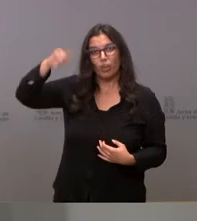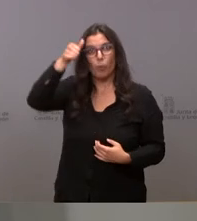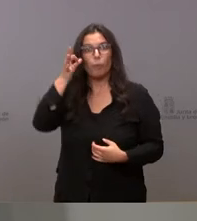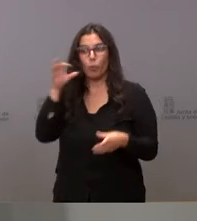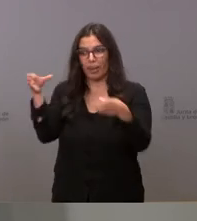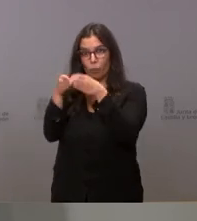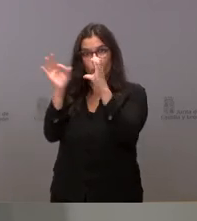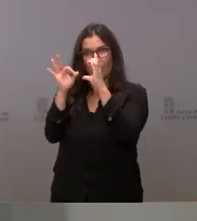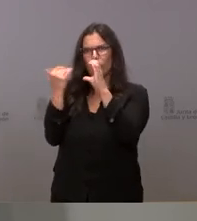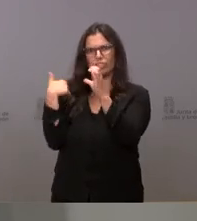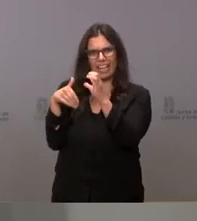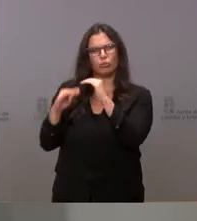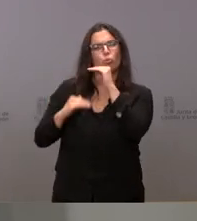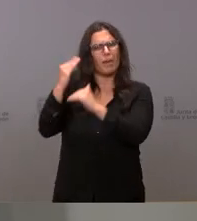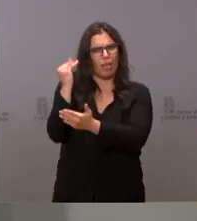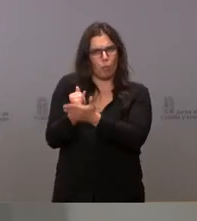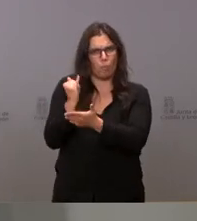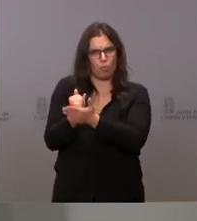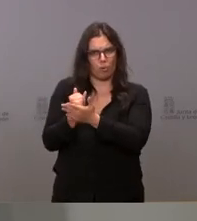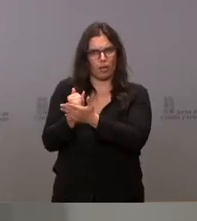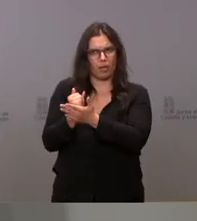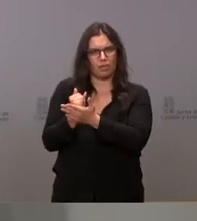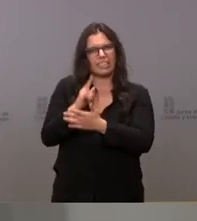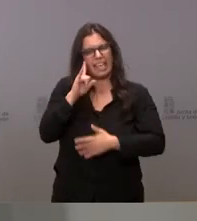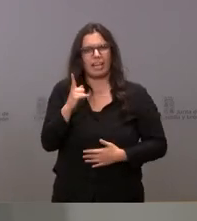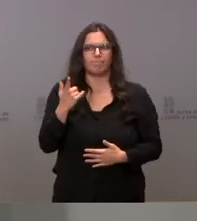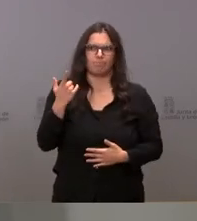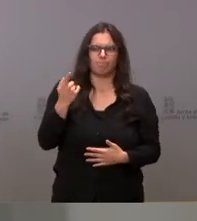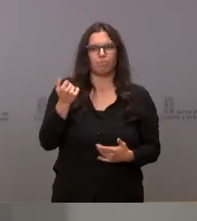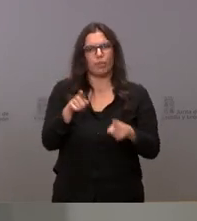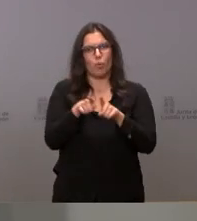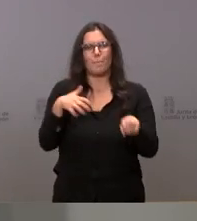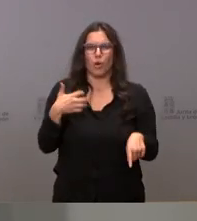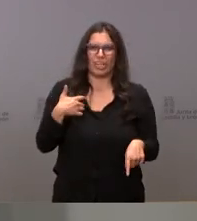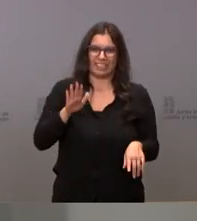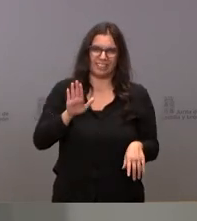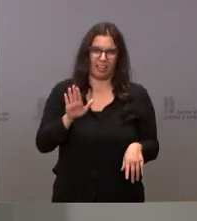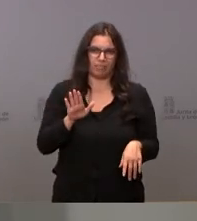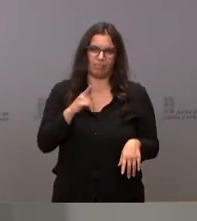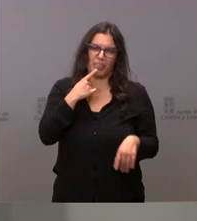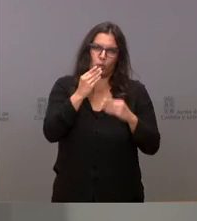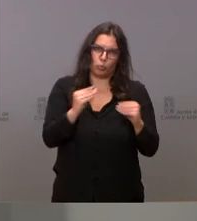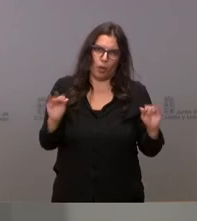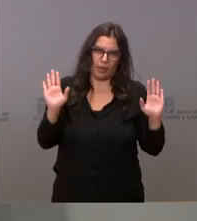han pasado esa prueba. Empieza a resultar molesto, por decirlo